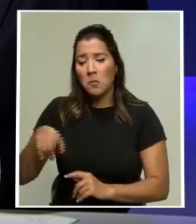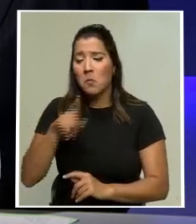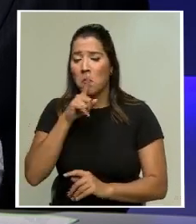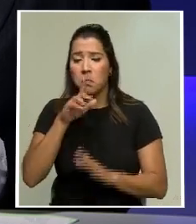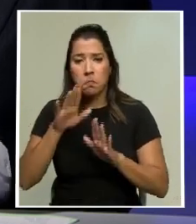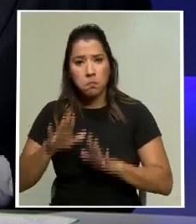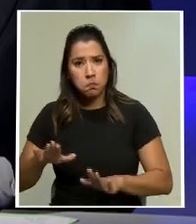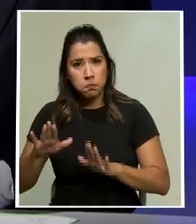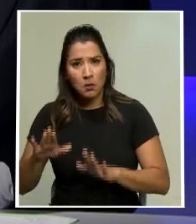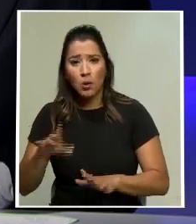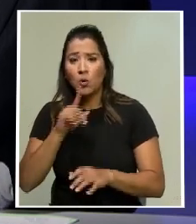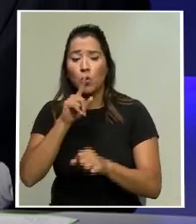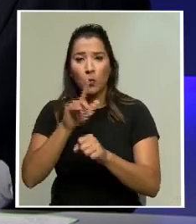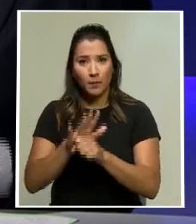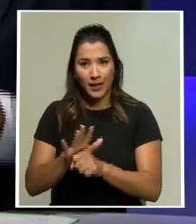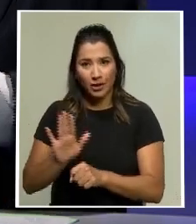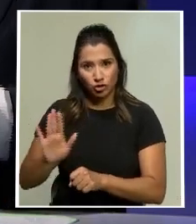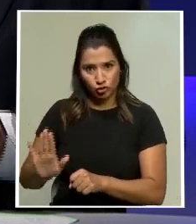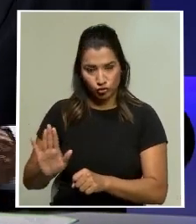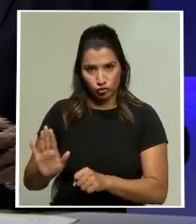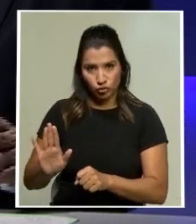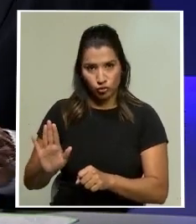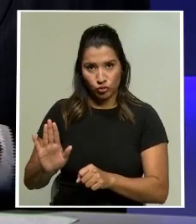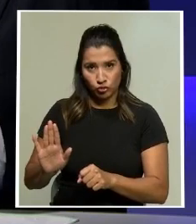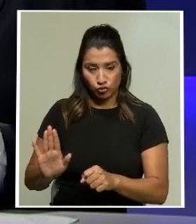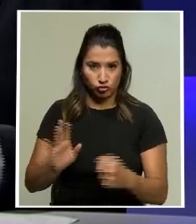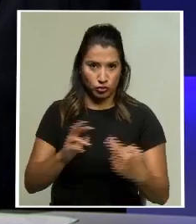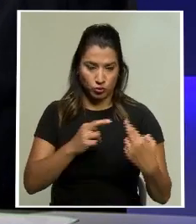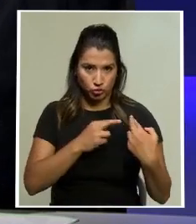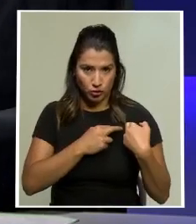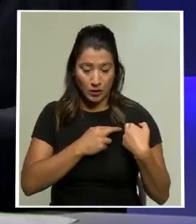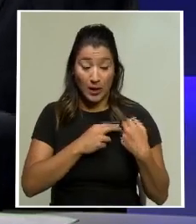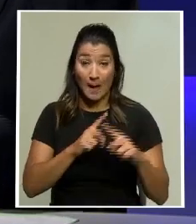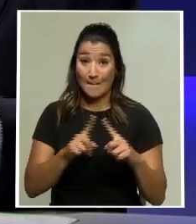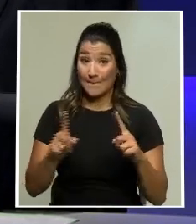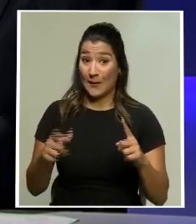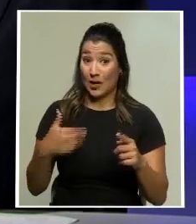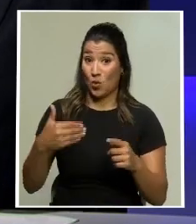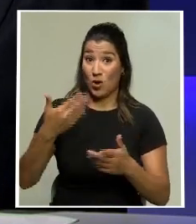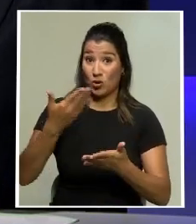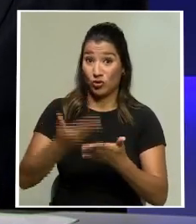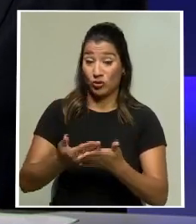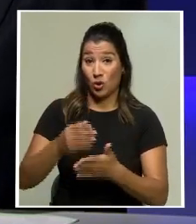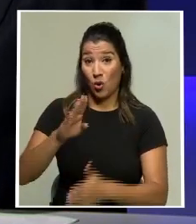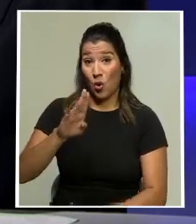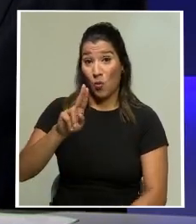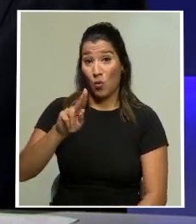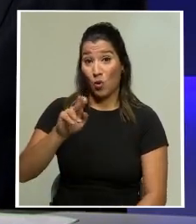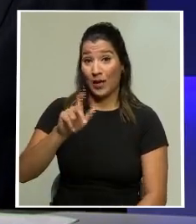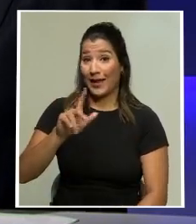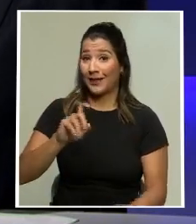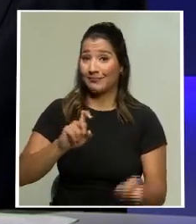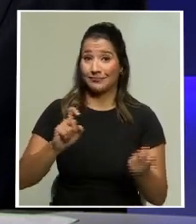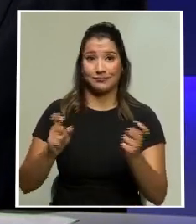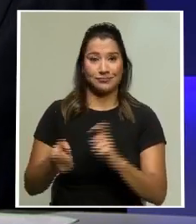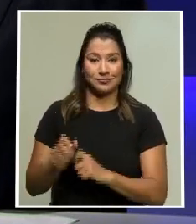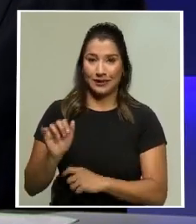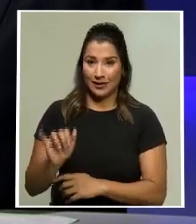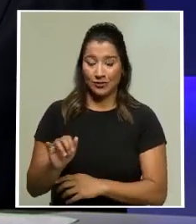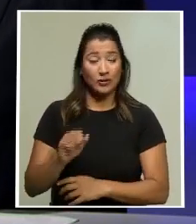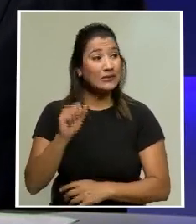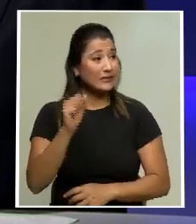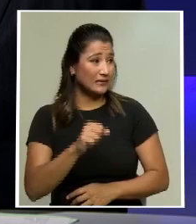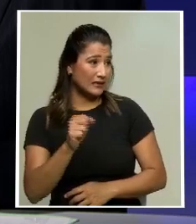habían cumplido con su parte. Ya en este periodo él socava eso. Sí, el hecho de que